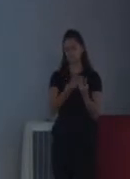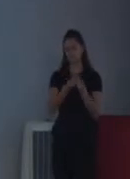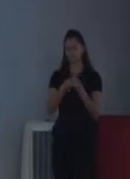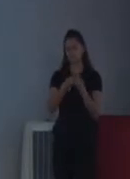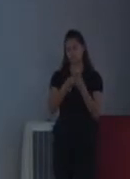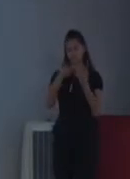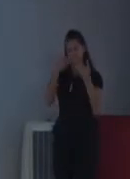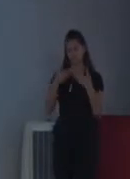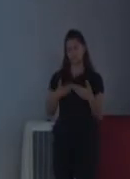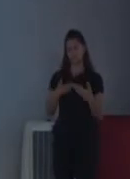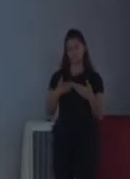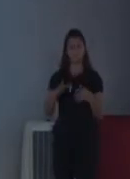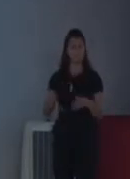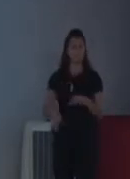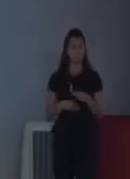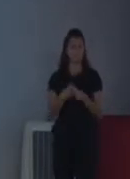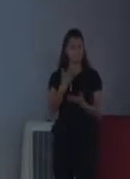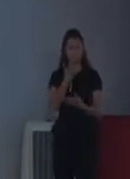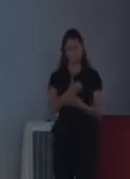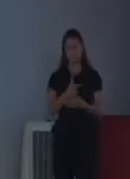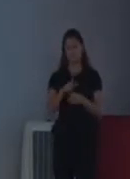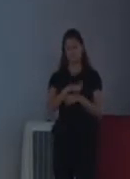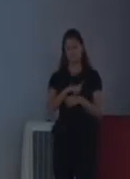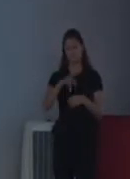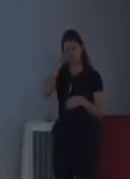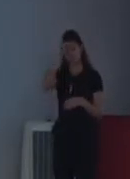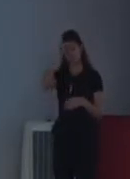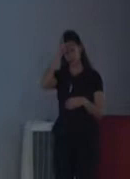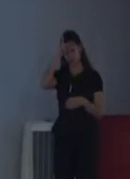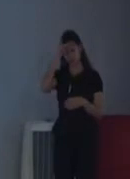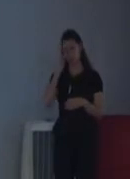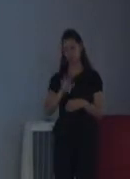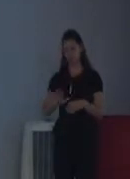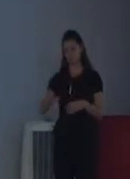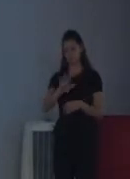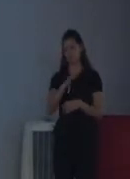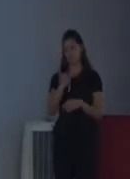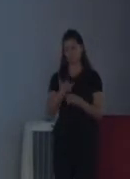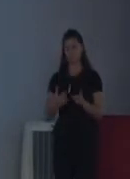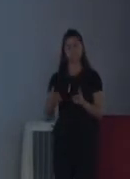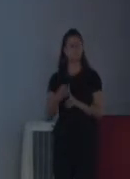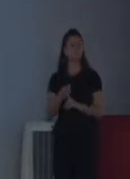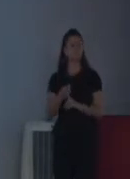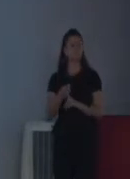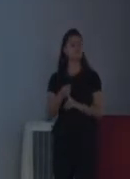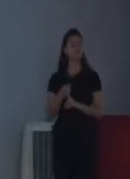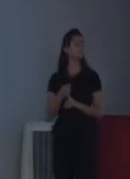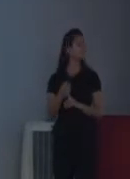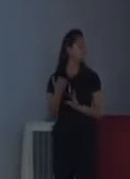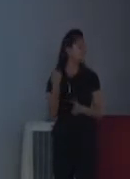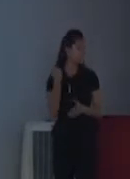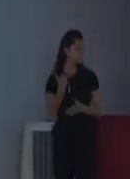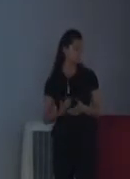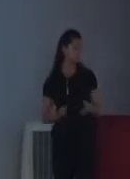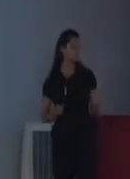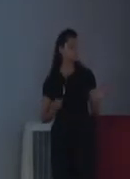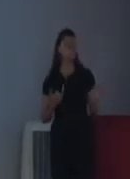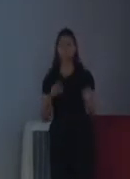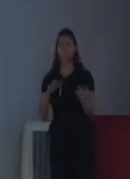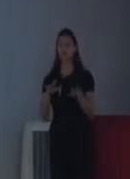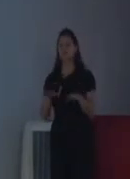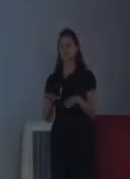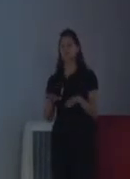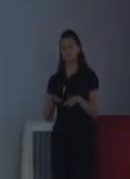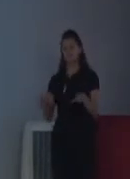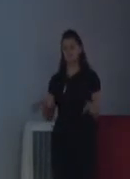¿sí? Y adicional a ello, allí en la localidad de Kennedy, ustedes van a encontrar, ¿sí?, que allí también